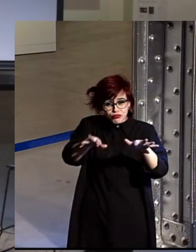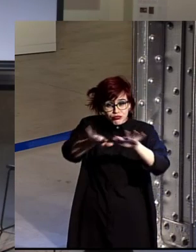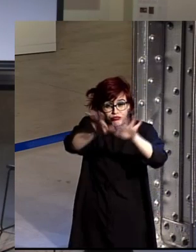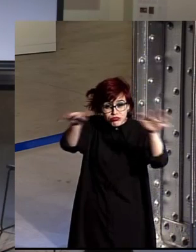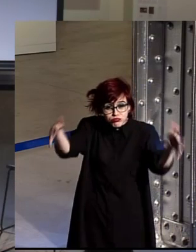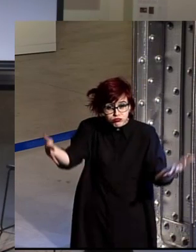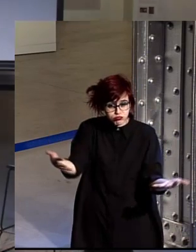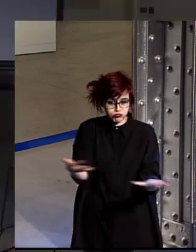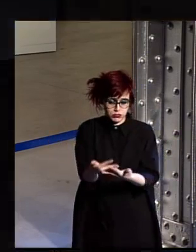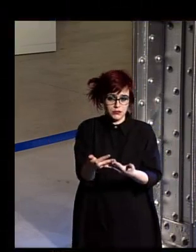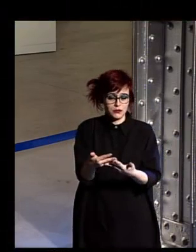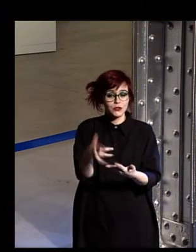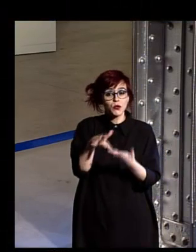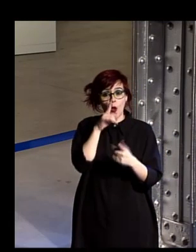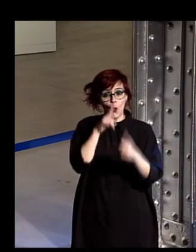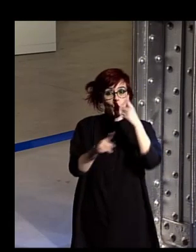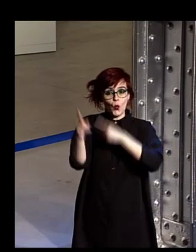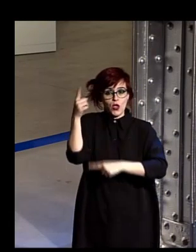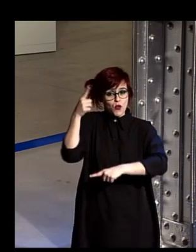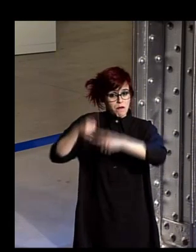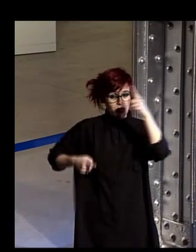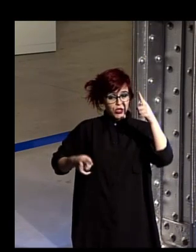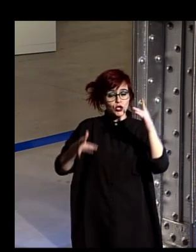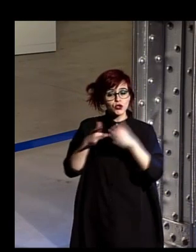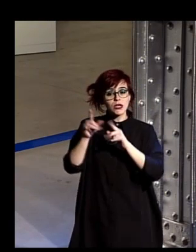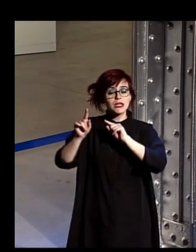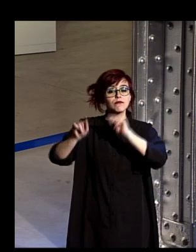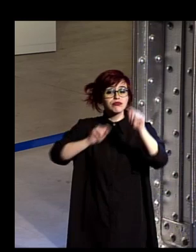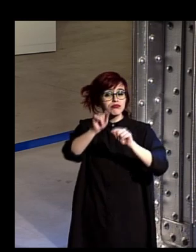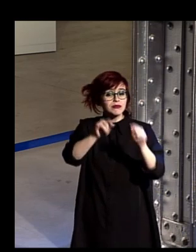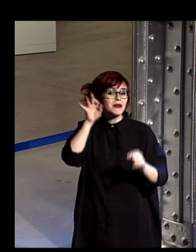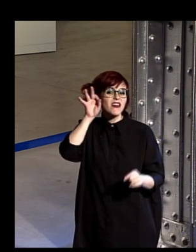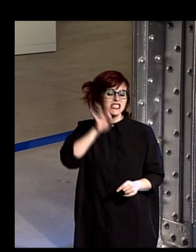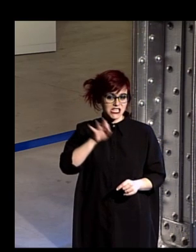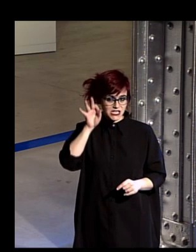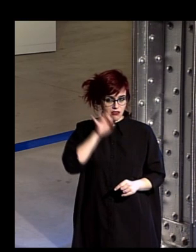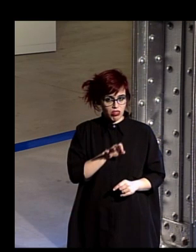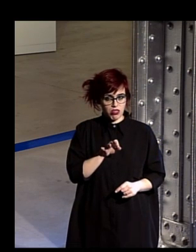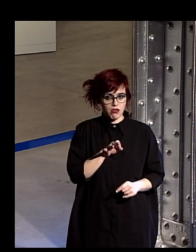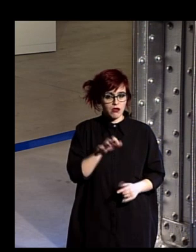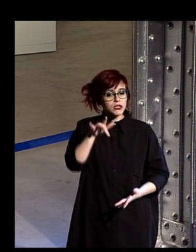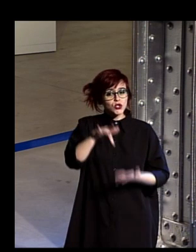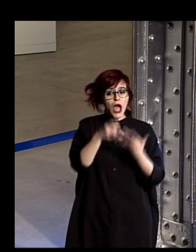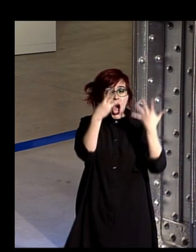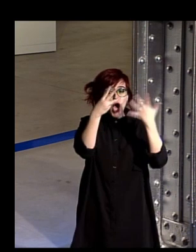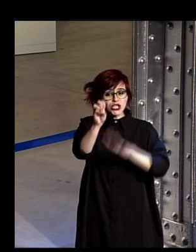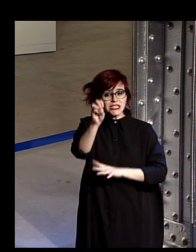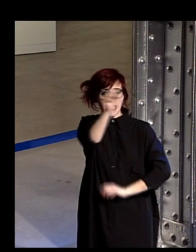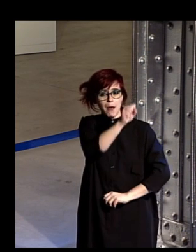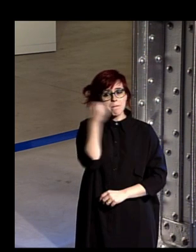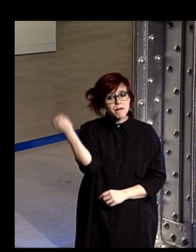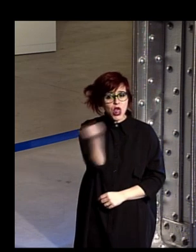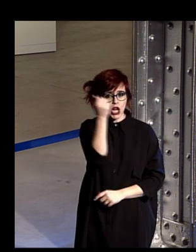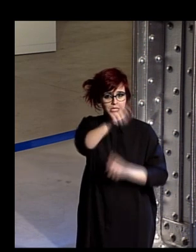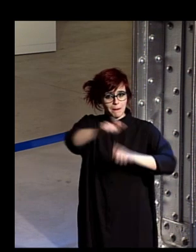el mapa de hace 1 año y medio de la tasa de infección por el virus del SIDA, que ha infectado hasta ahora a casi 80 millones de personas en el mundo,